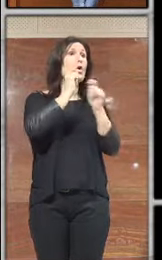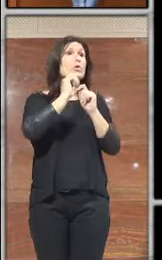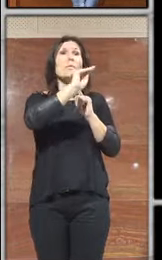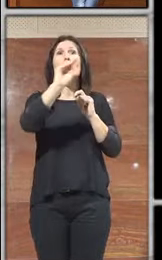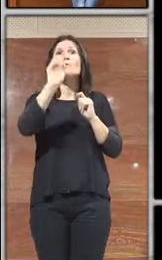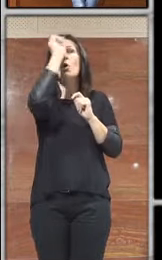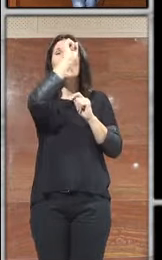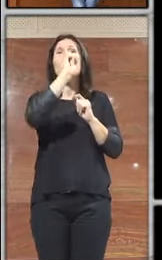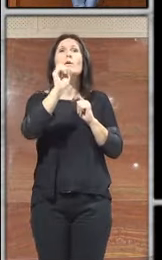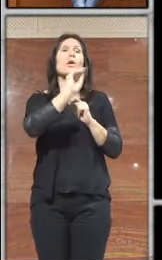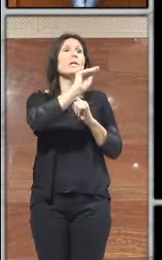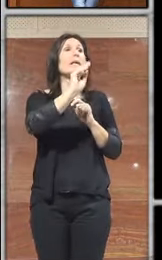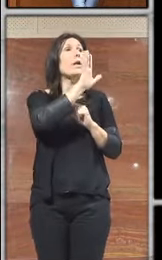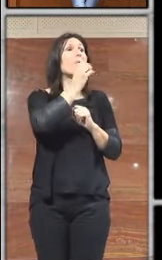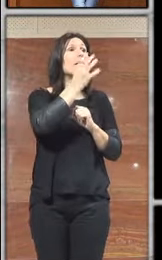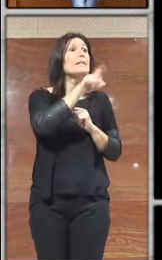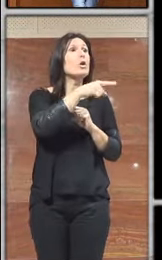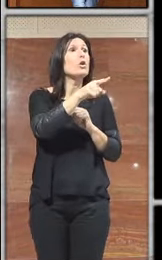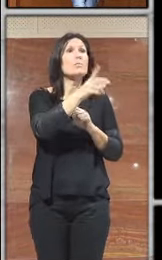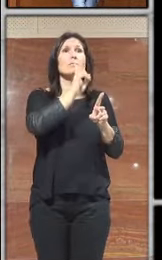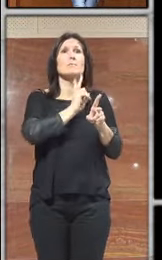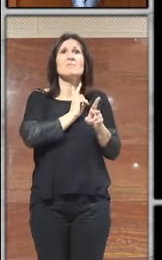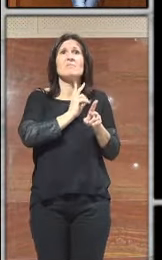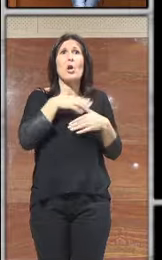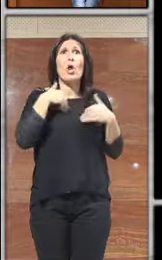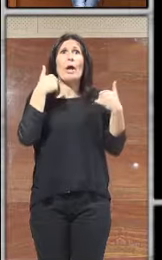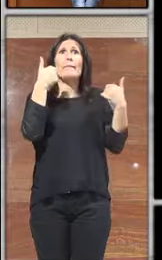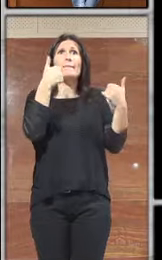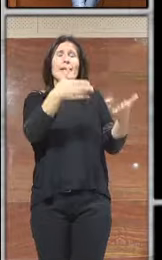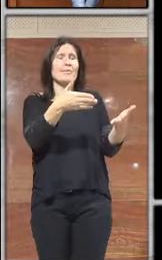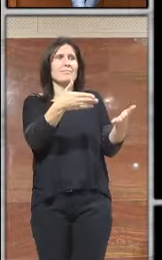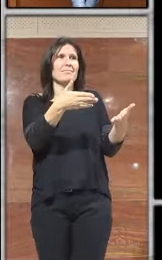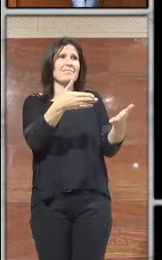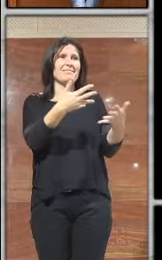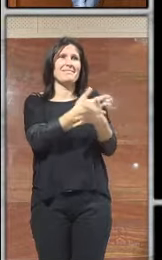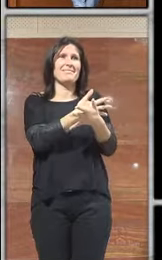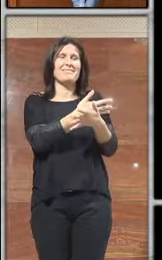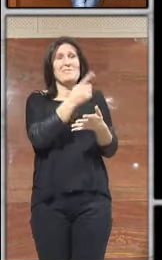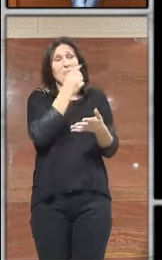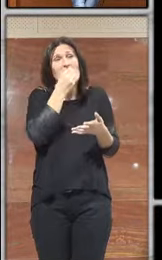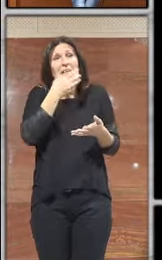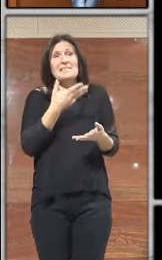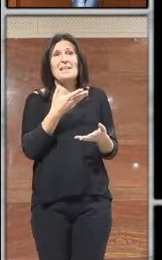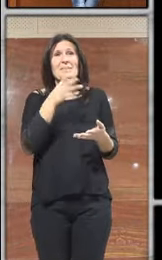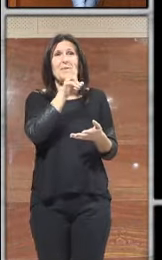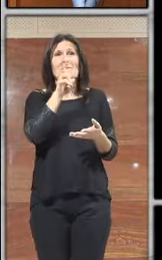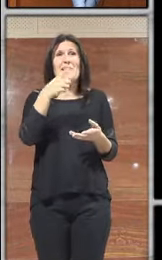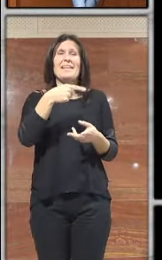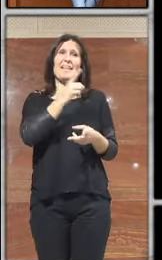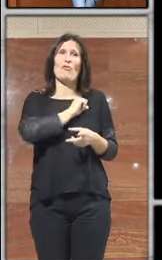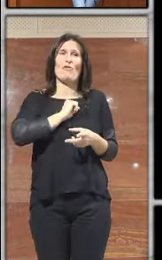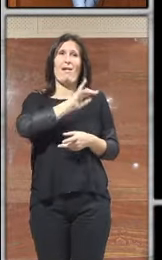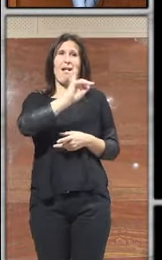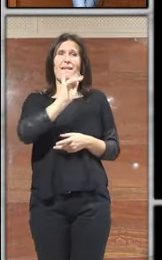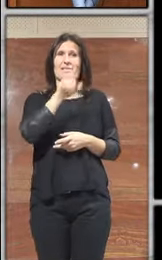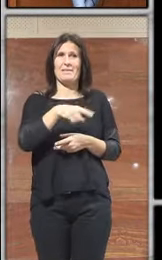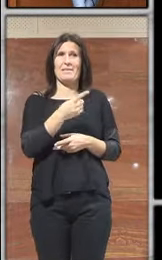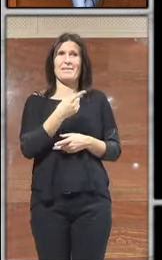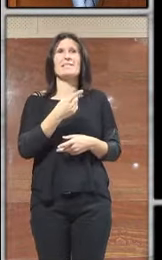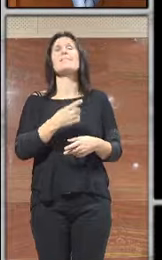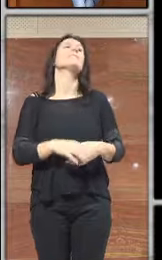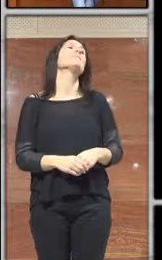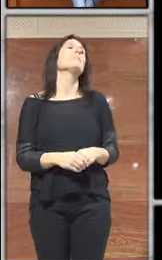bien y vosotros habéis contestado lo que os ha dado la gana. Bueno, pues está muy bien que las personas tengan esa autonomía. Pero bueno,